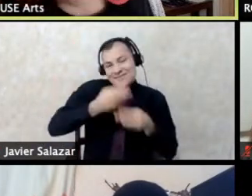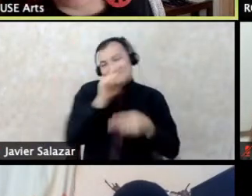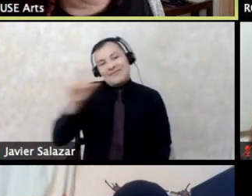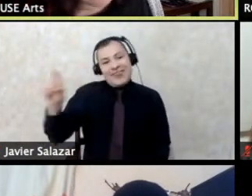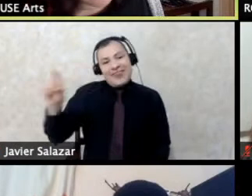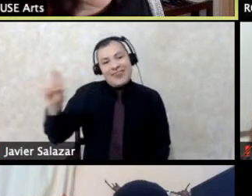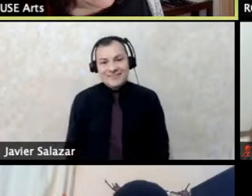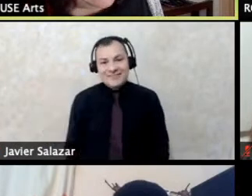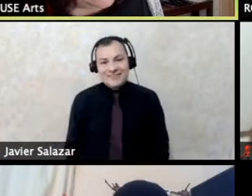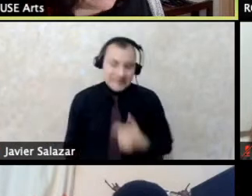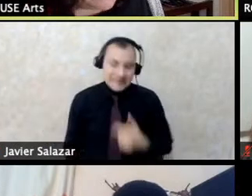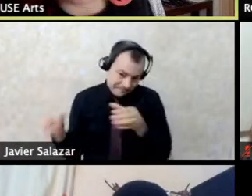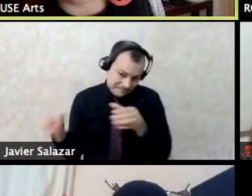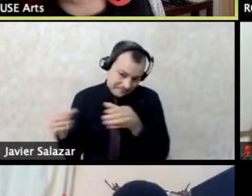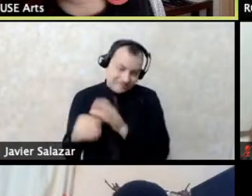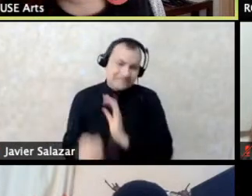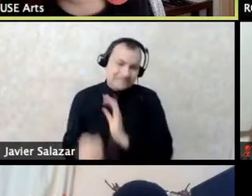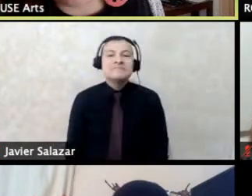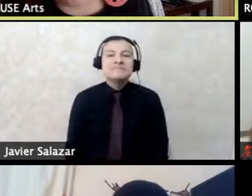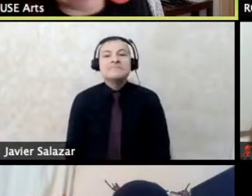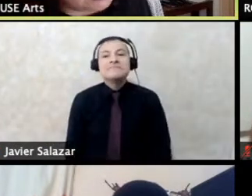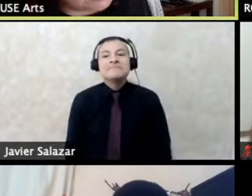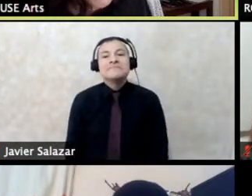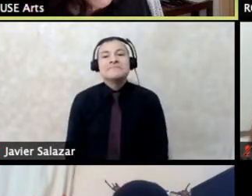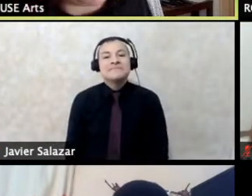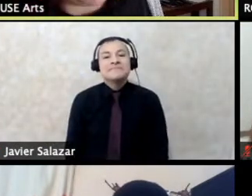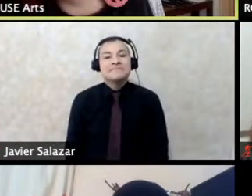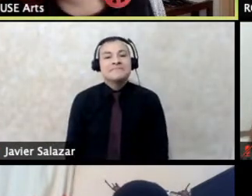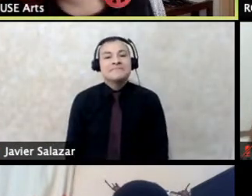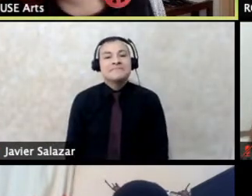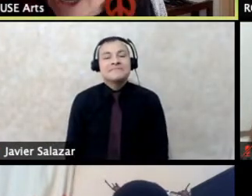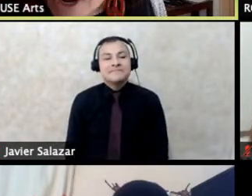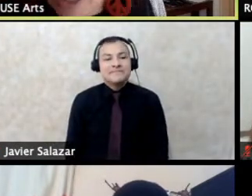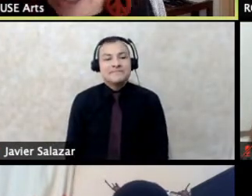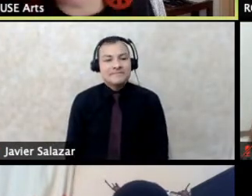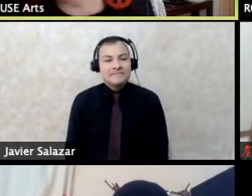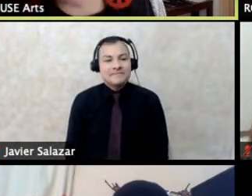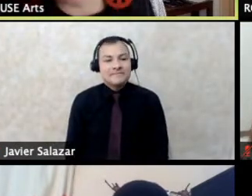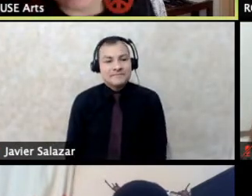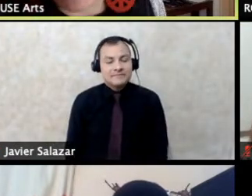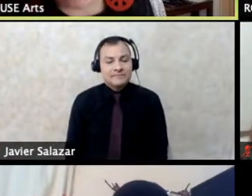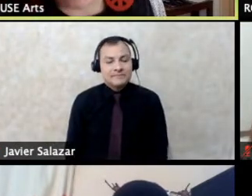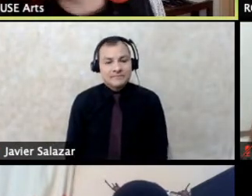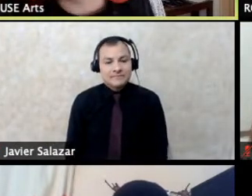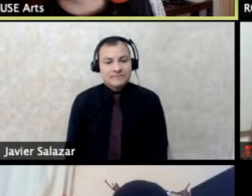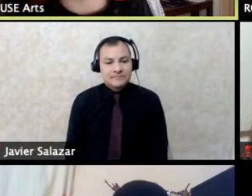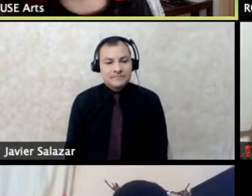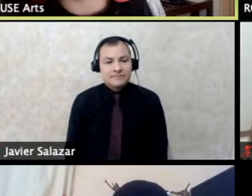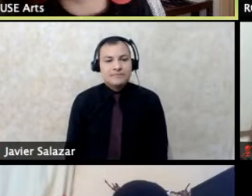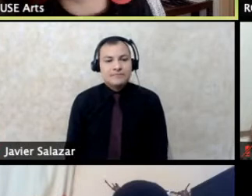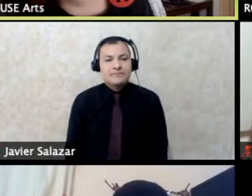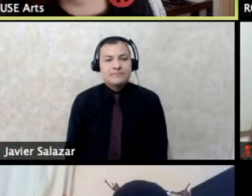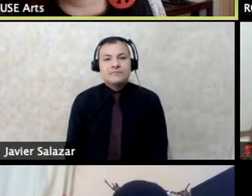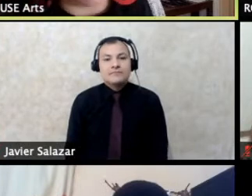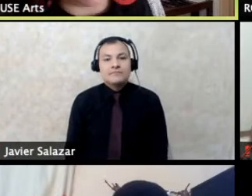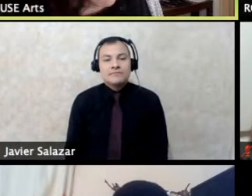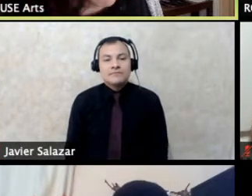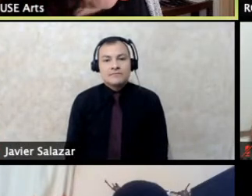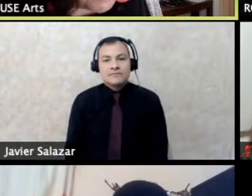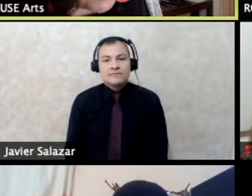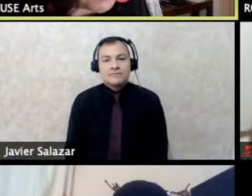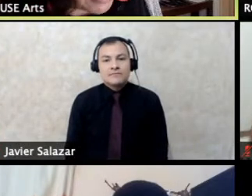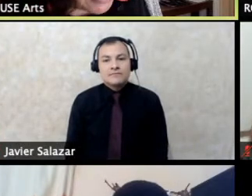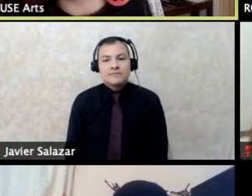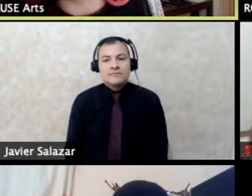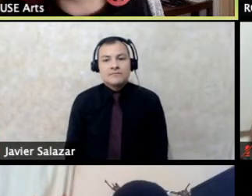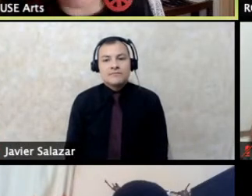the Calima, Valle del Darién, Valle del Cauca, Colombia, collectively we have formed a